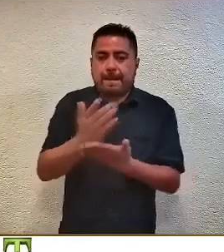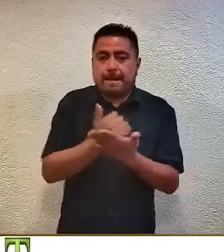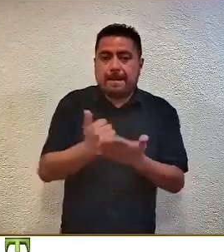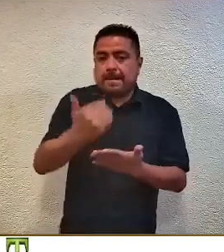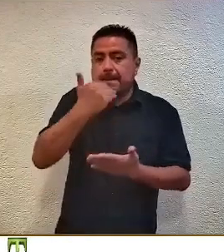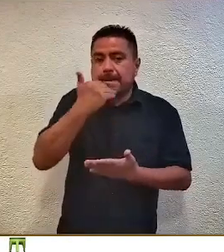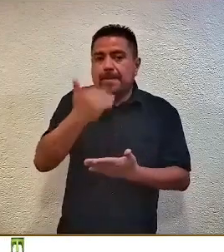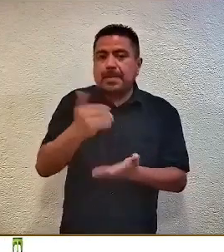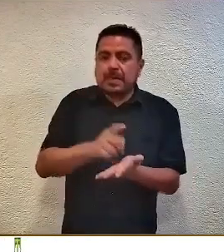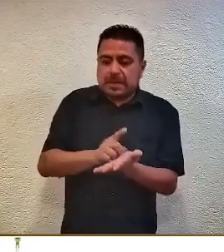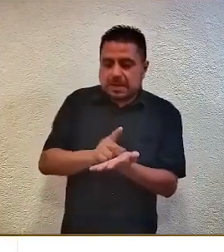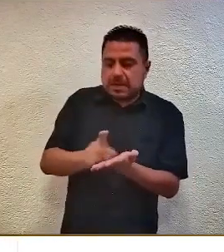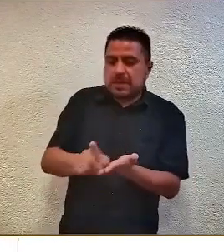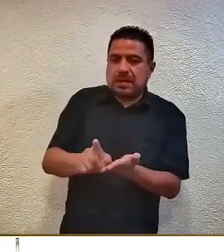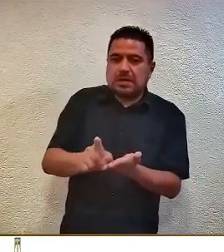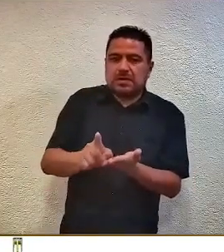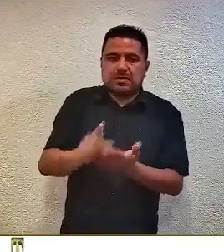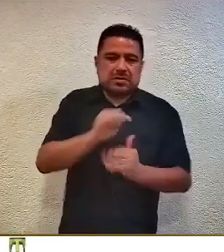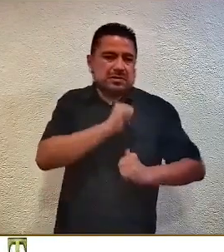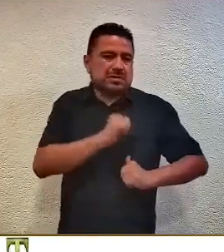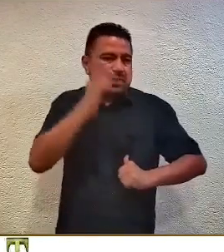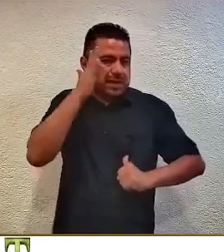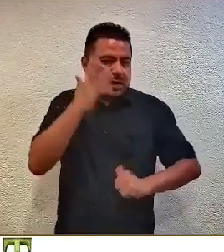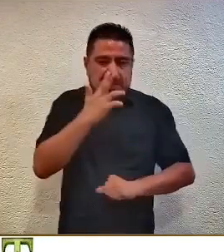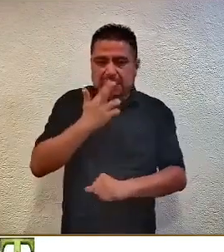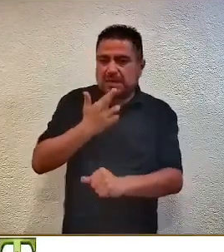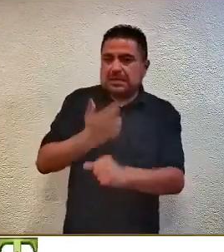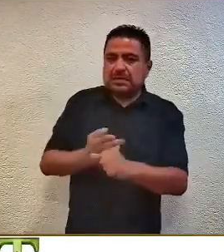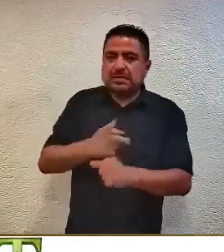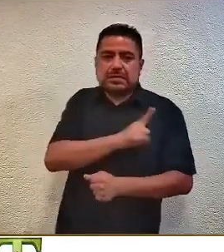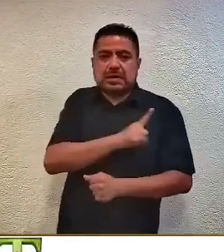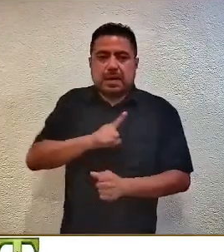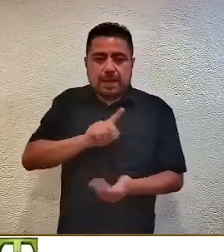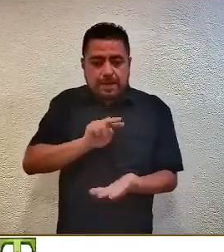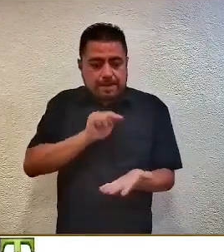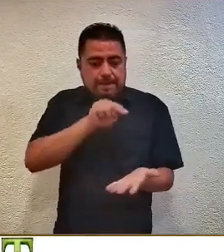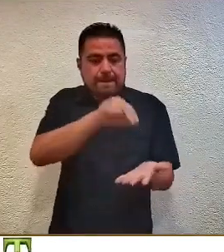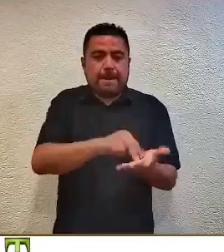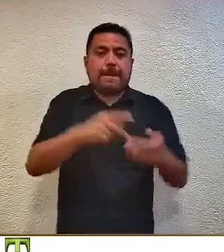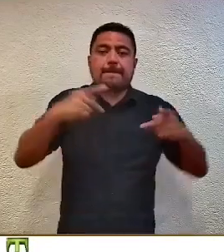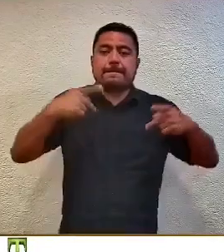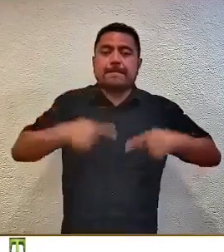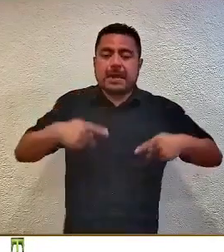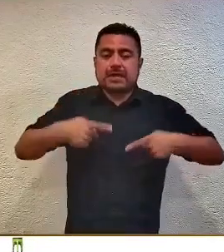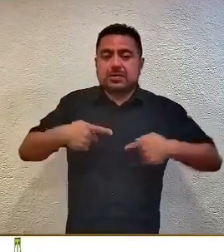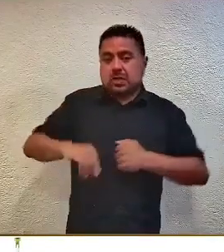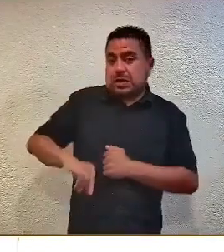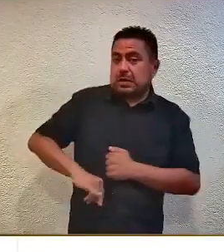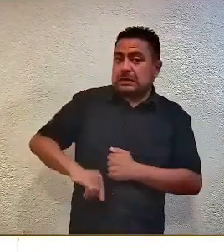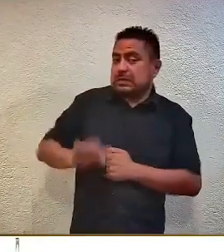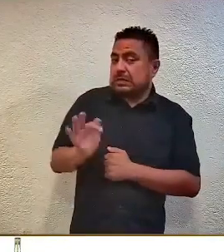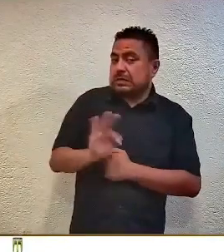Garantizar el derecho del actor de comparecer como persona tercera interesada,